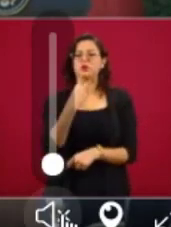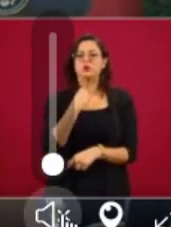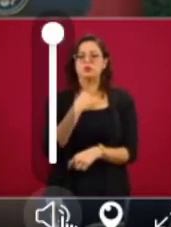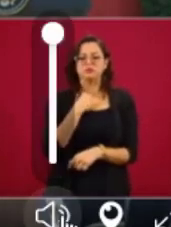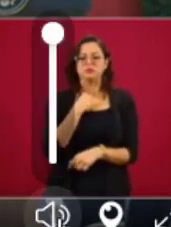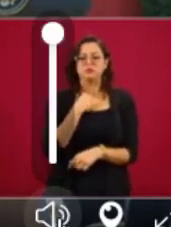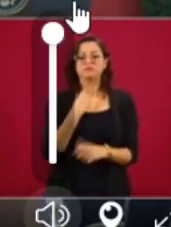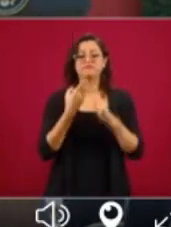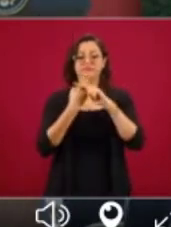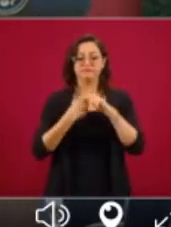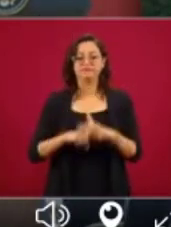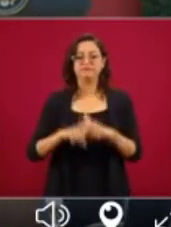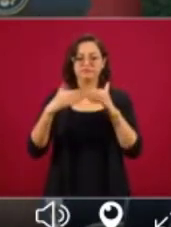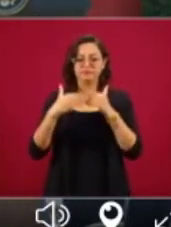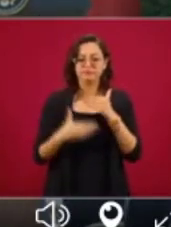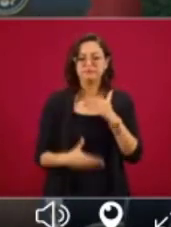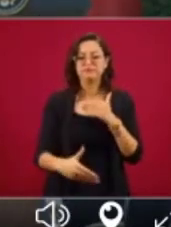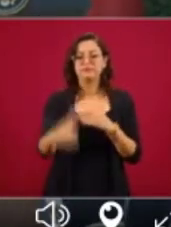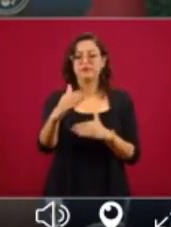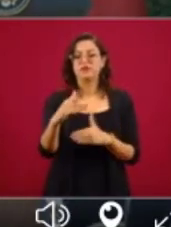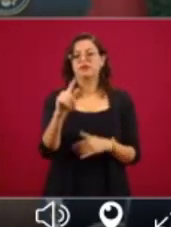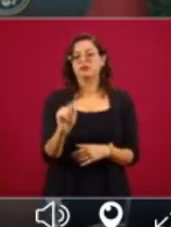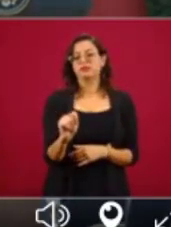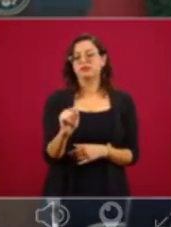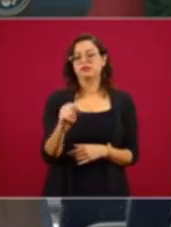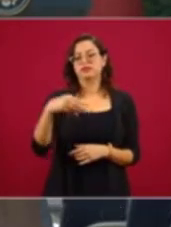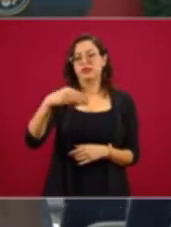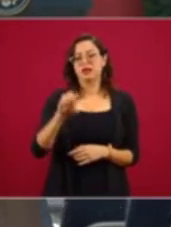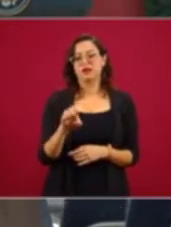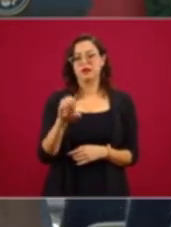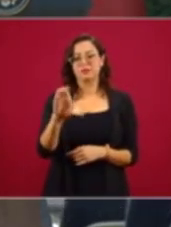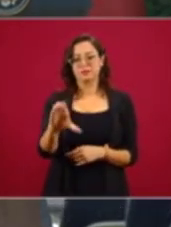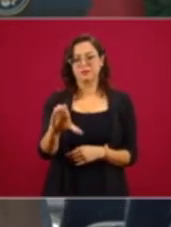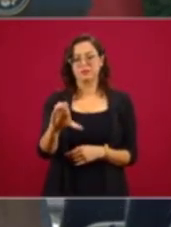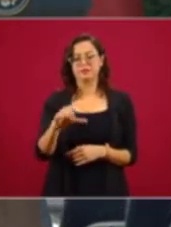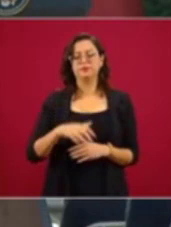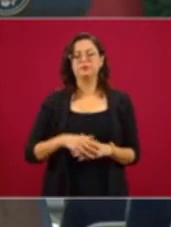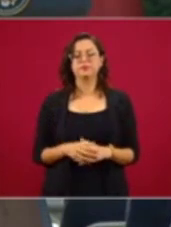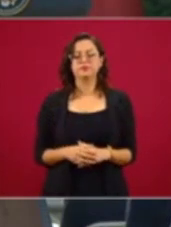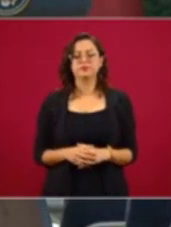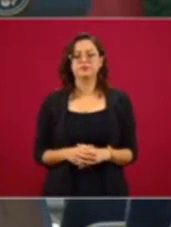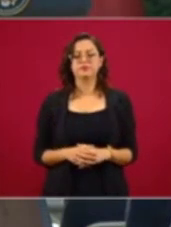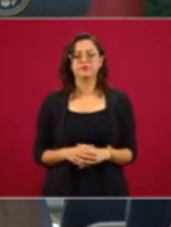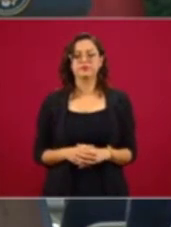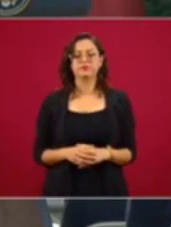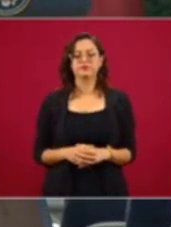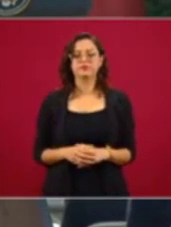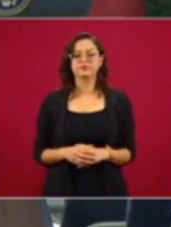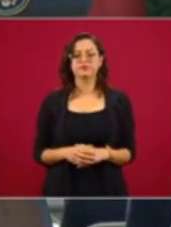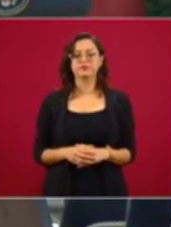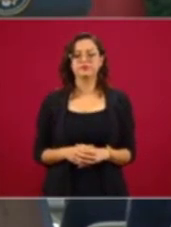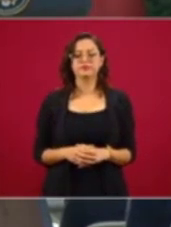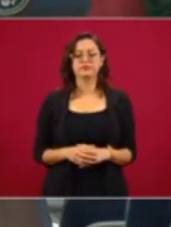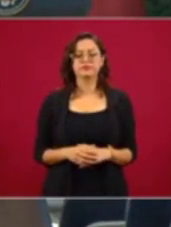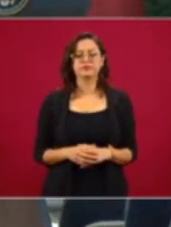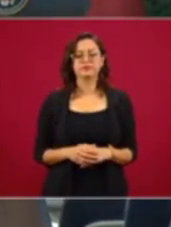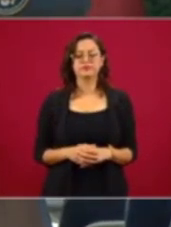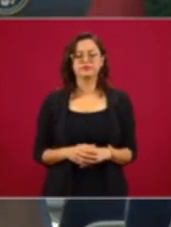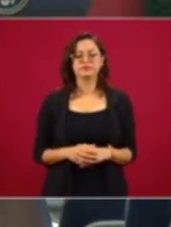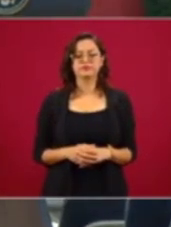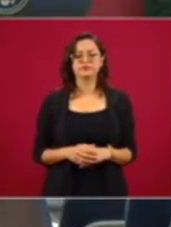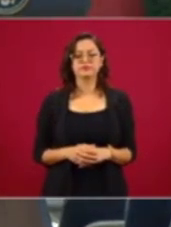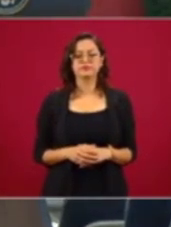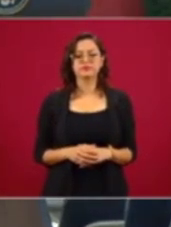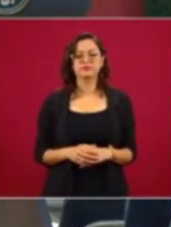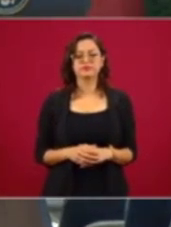qué es lo que está diciendo. En vigor del Tratado de Libre Comercio entre México, Estados Unidos y Canadá,